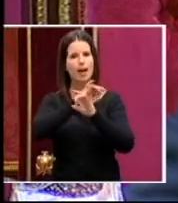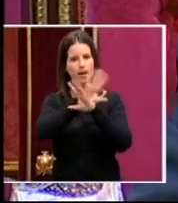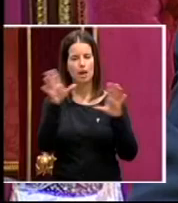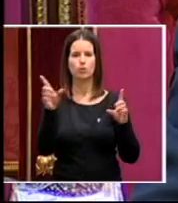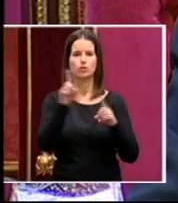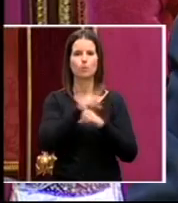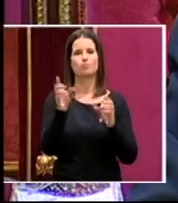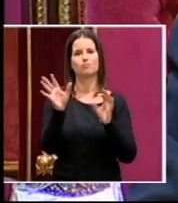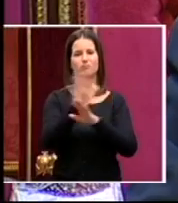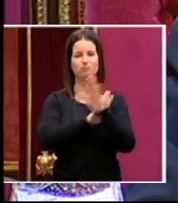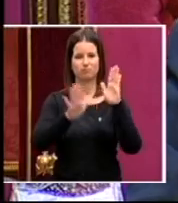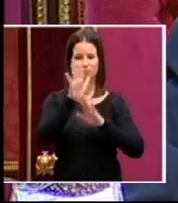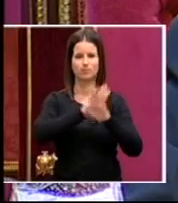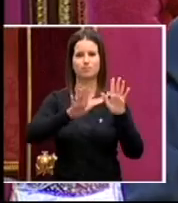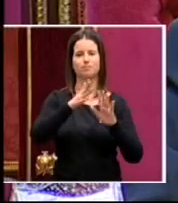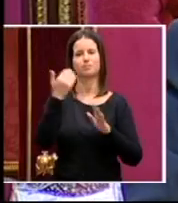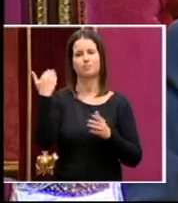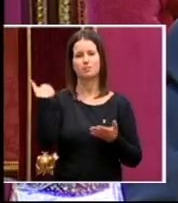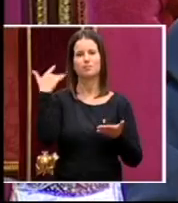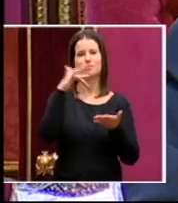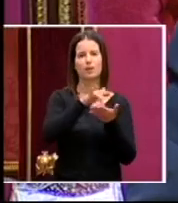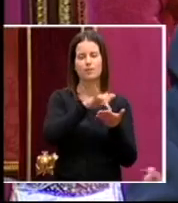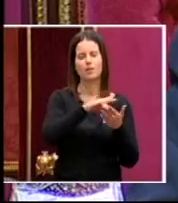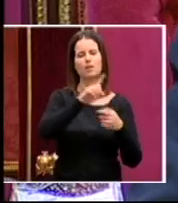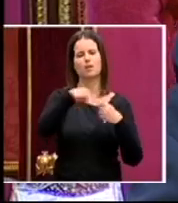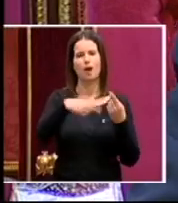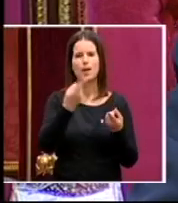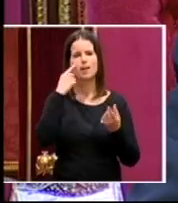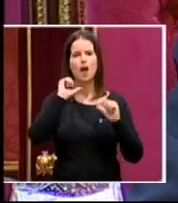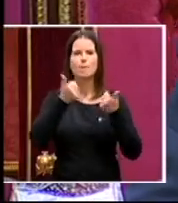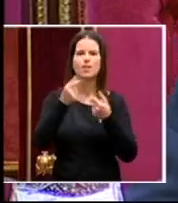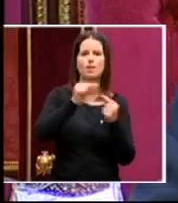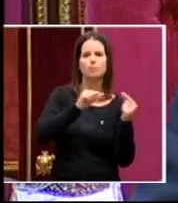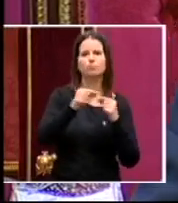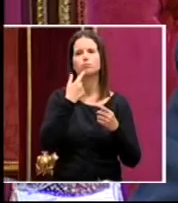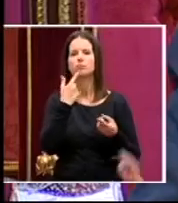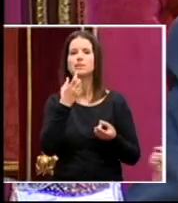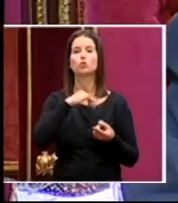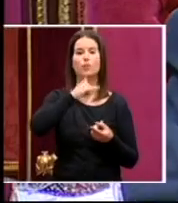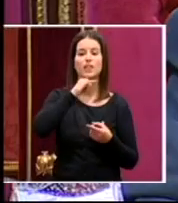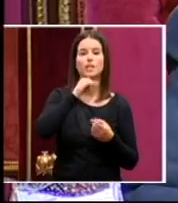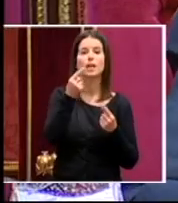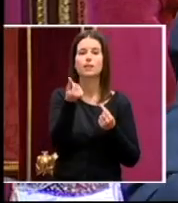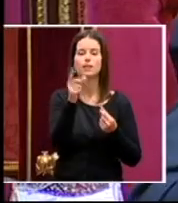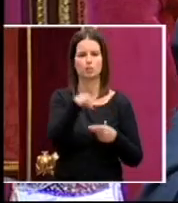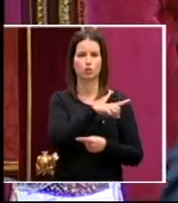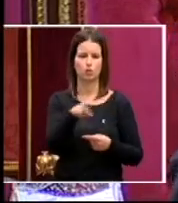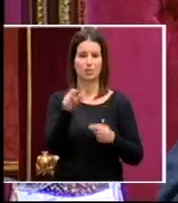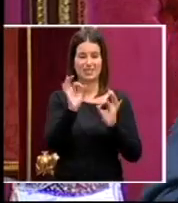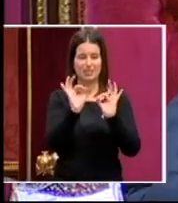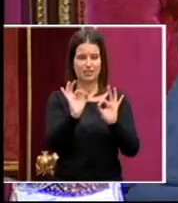confusión. En otras ocasiones pues ya entraremos a debatir si esas son suficientes o no, pero en este en concreto, miren ustedes por